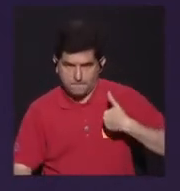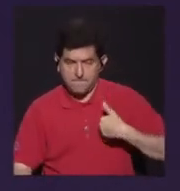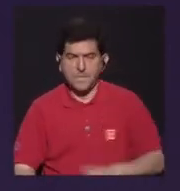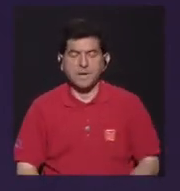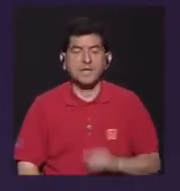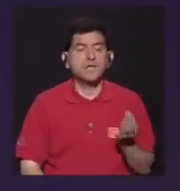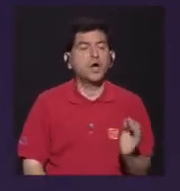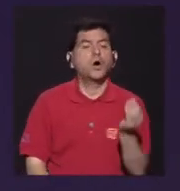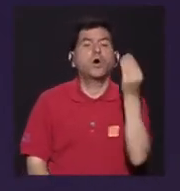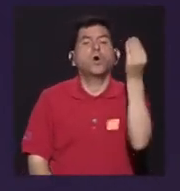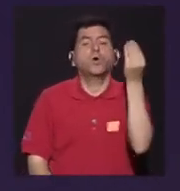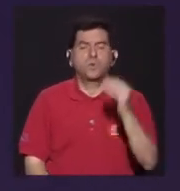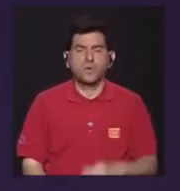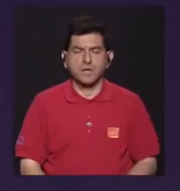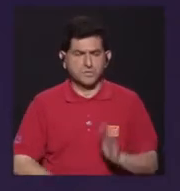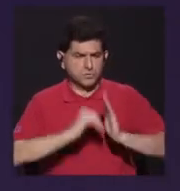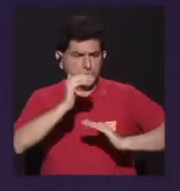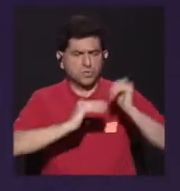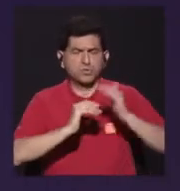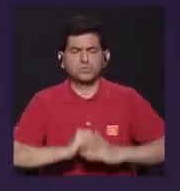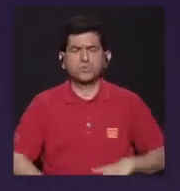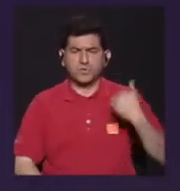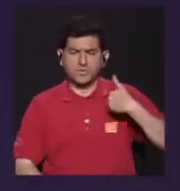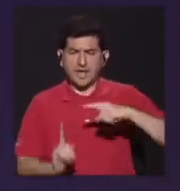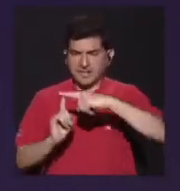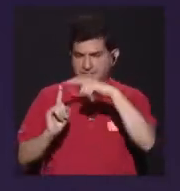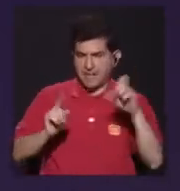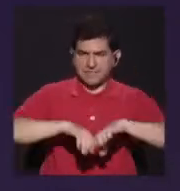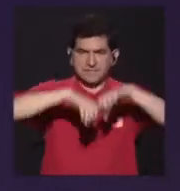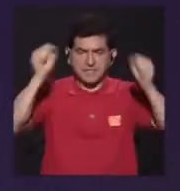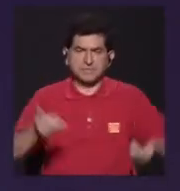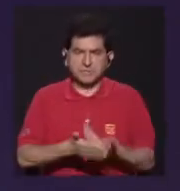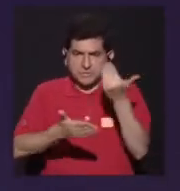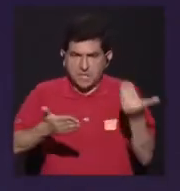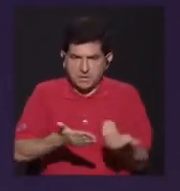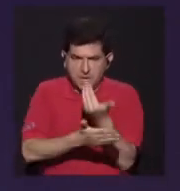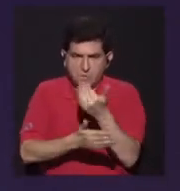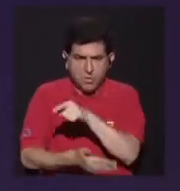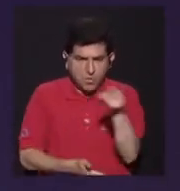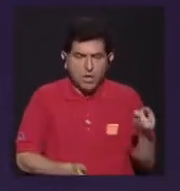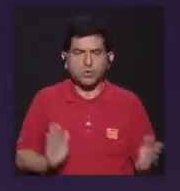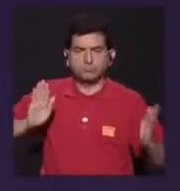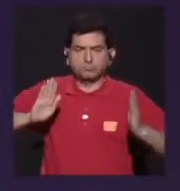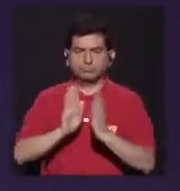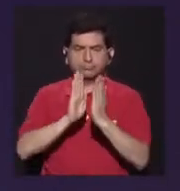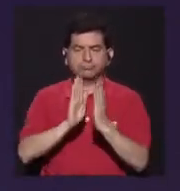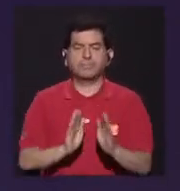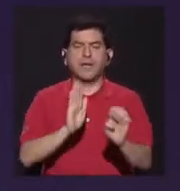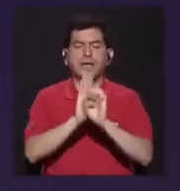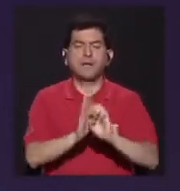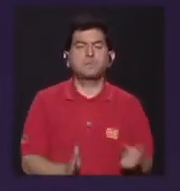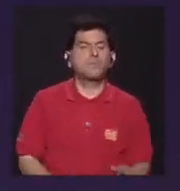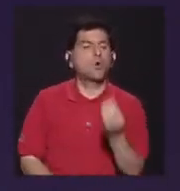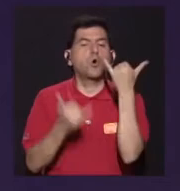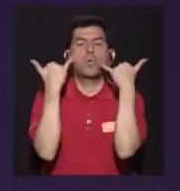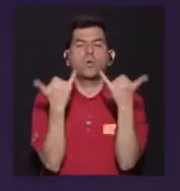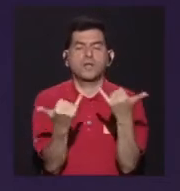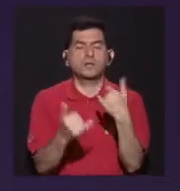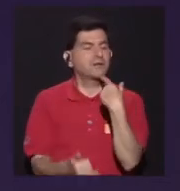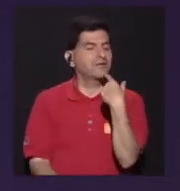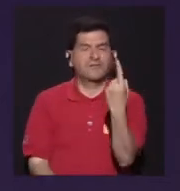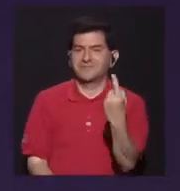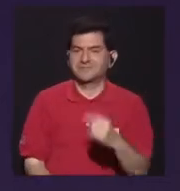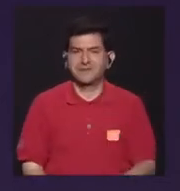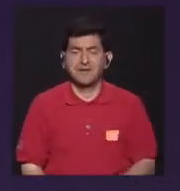los adolescentes construyen masculinidades a partir del sistema nuevo que están enfrentando. Por ejemplo, un adolescente actual no te va a